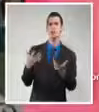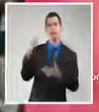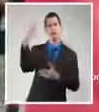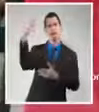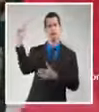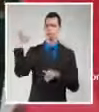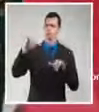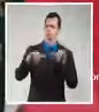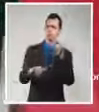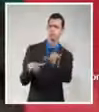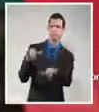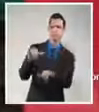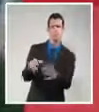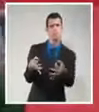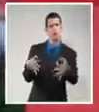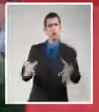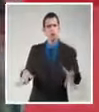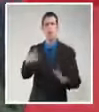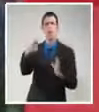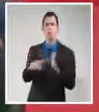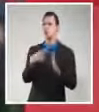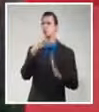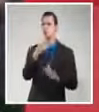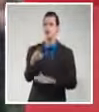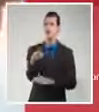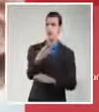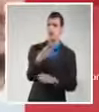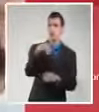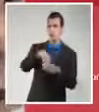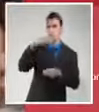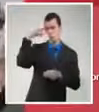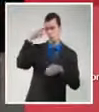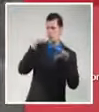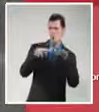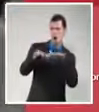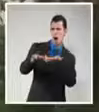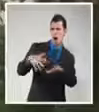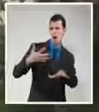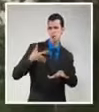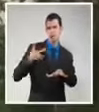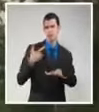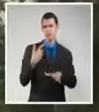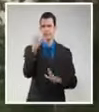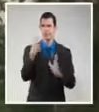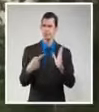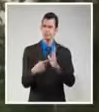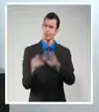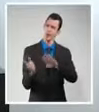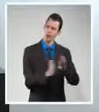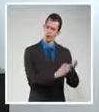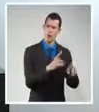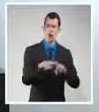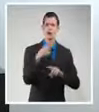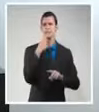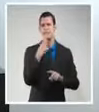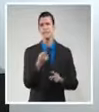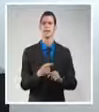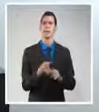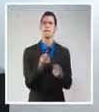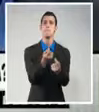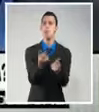de la operación política comunicacional contra Cuba incluyó matrices preconcebidas como desapariciones,